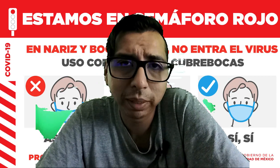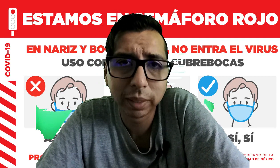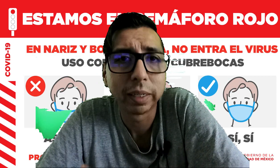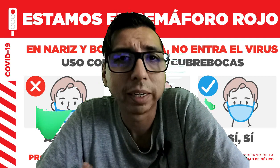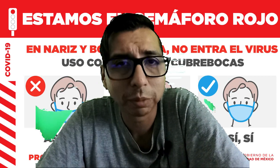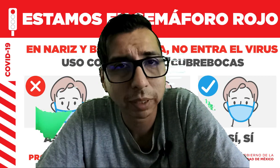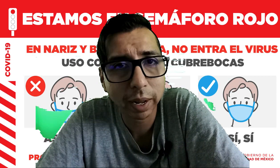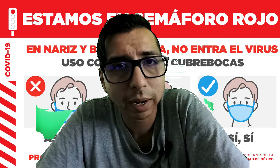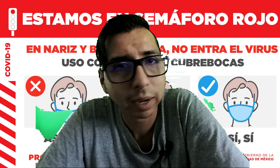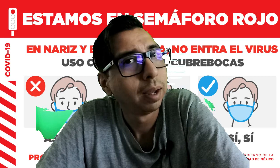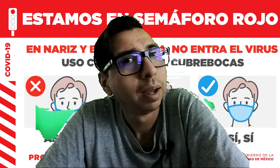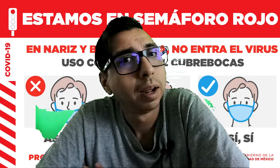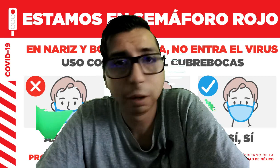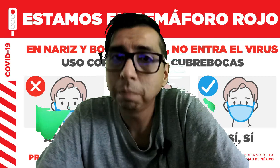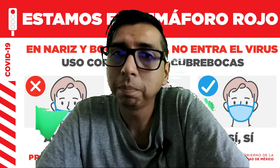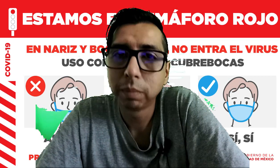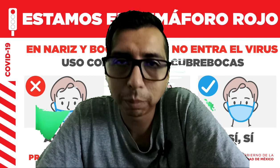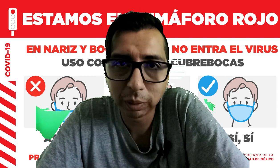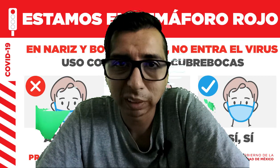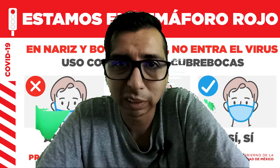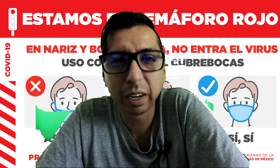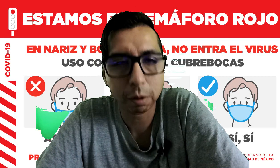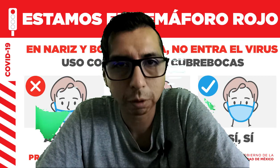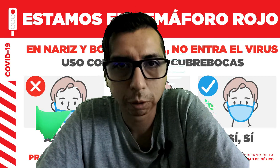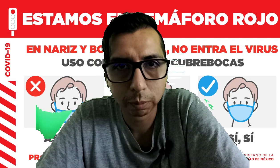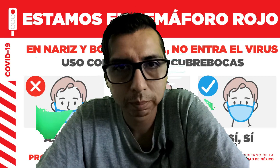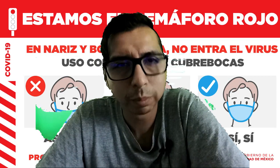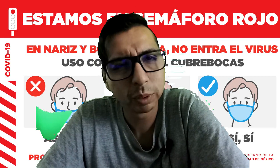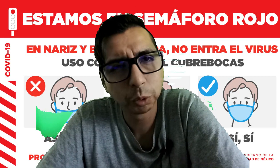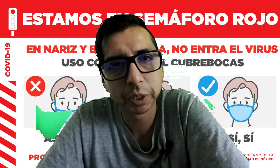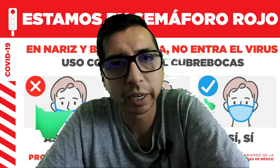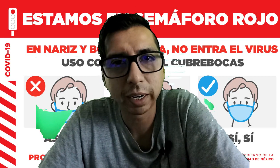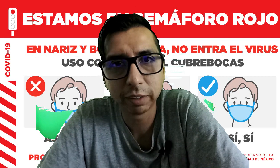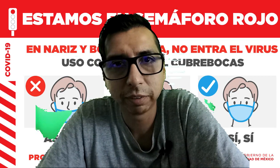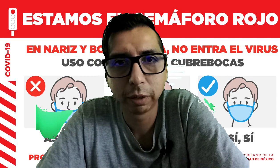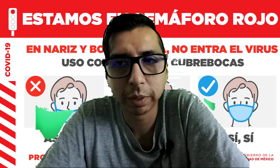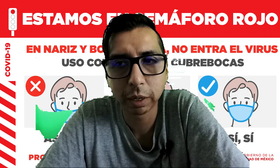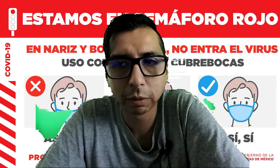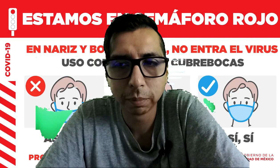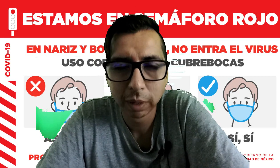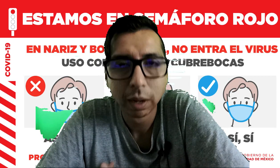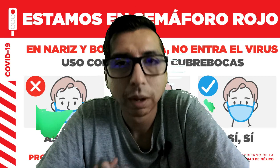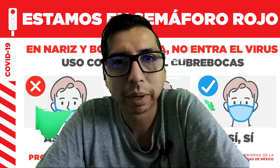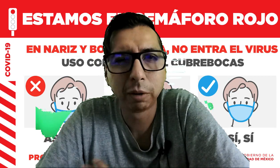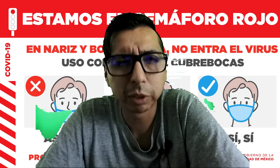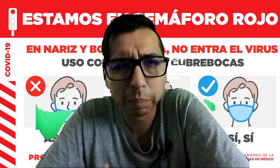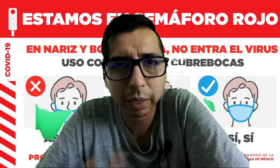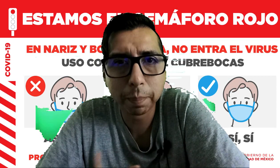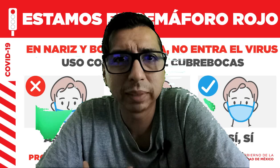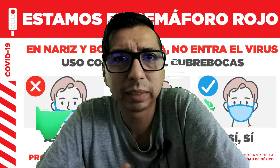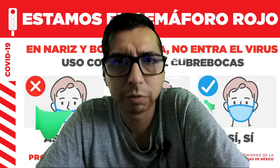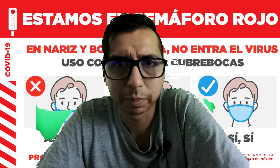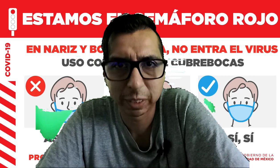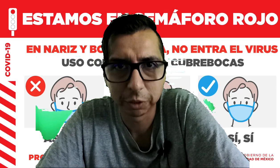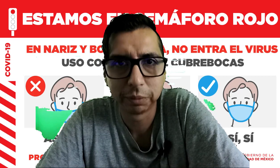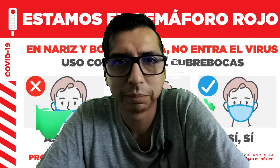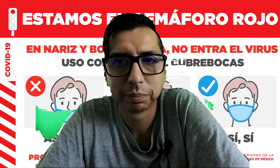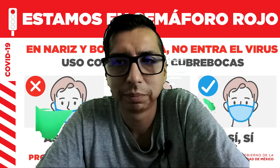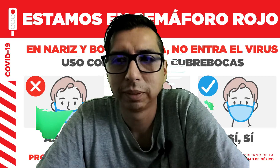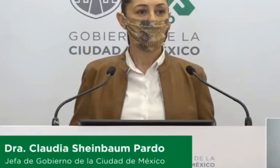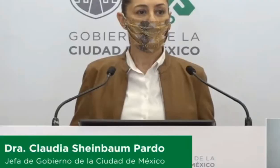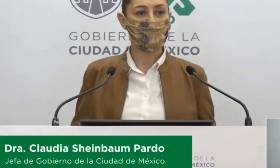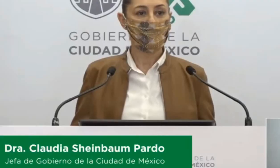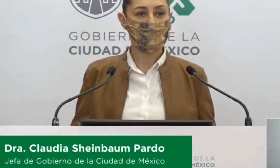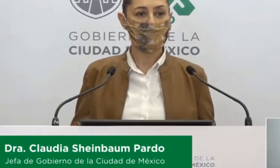que posiblemente seríamos naranja, no, vamos a seguir en rojo. Vamos a escuchar a la jefa de gobierno para que nos amplíe más la